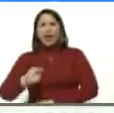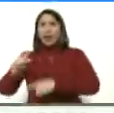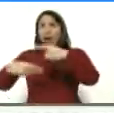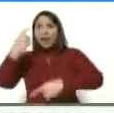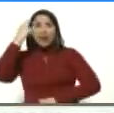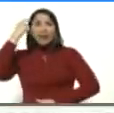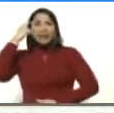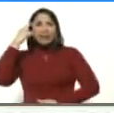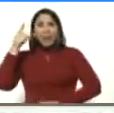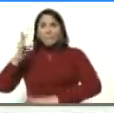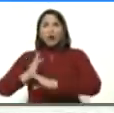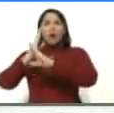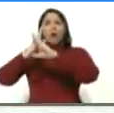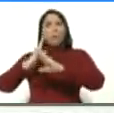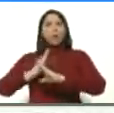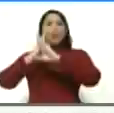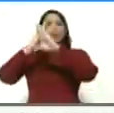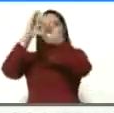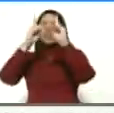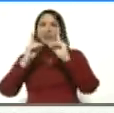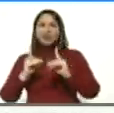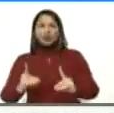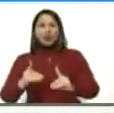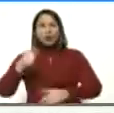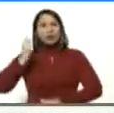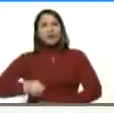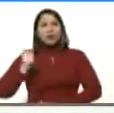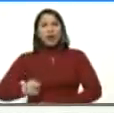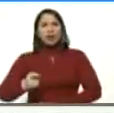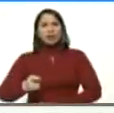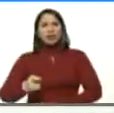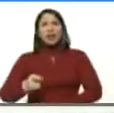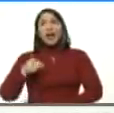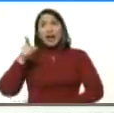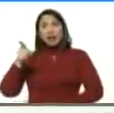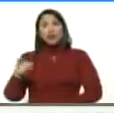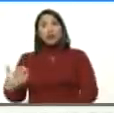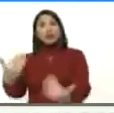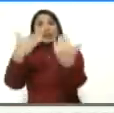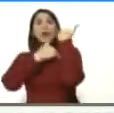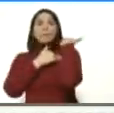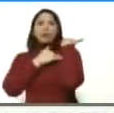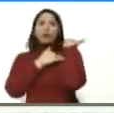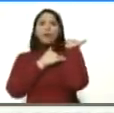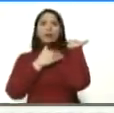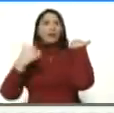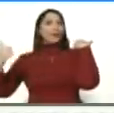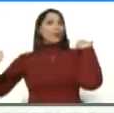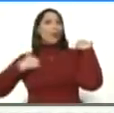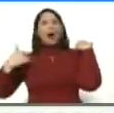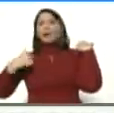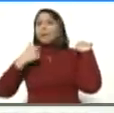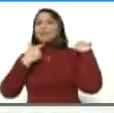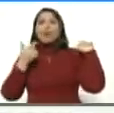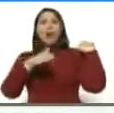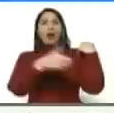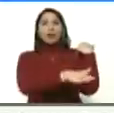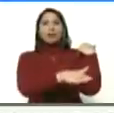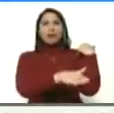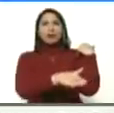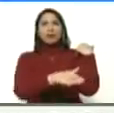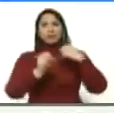que ellos retrasan la decisión del tribunal, son responsables por cualquier fallecido